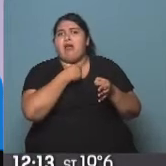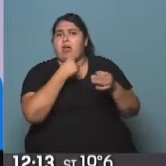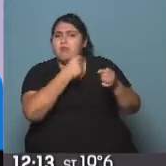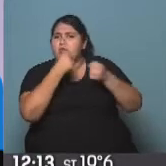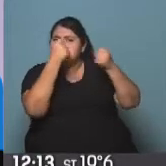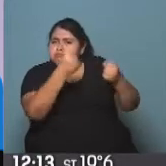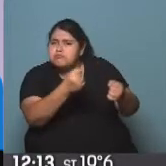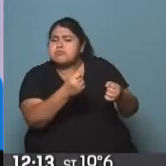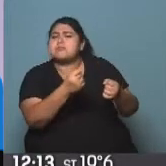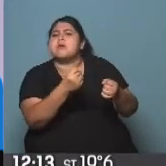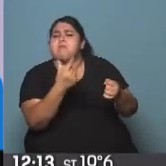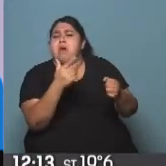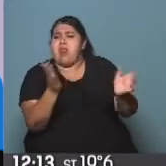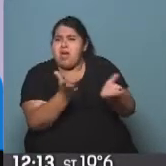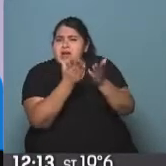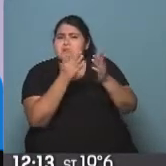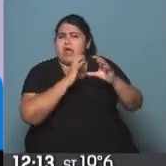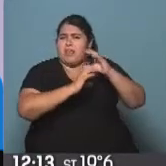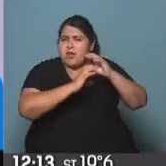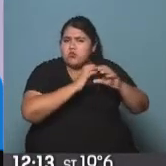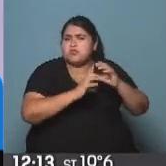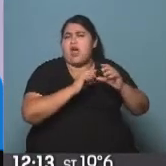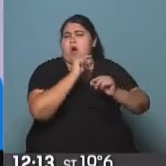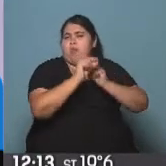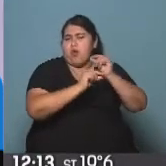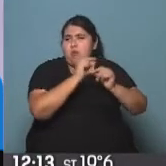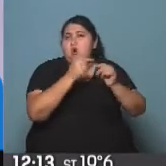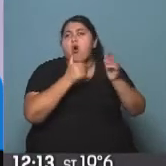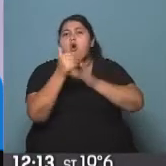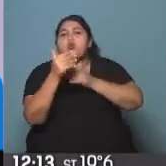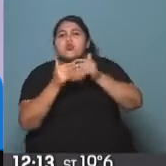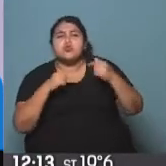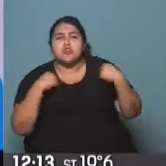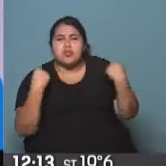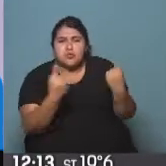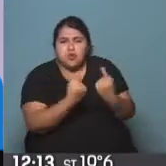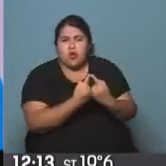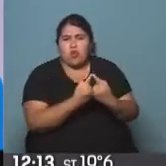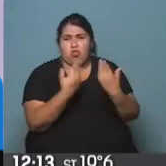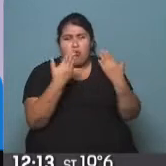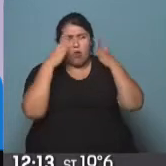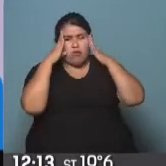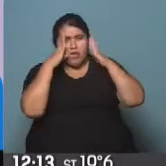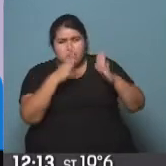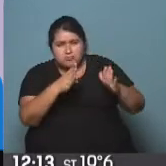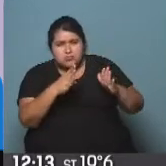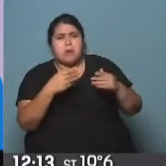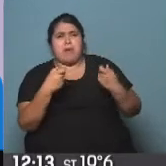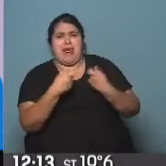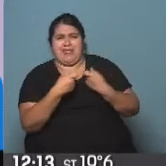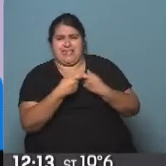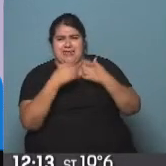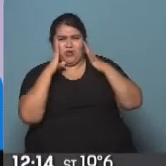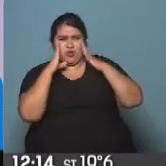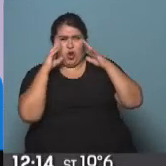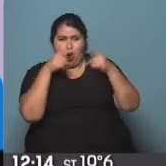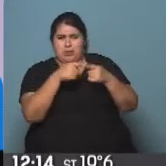para impulsar un diálogo sincero y constructivo, en el que nos proyectemos como socios para el desarrollo.